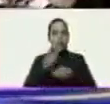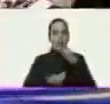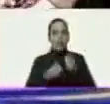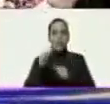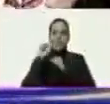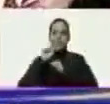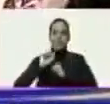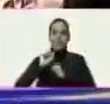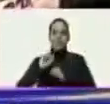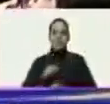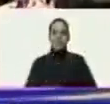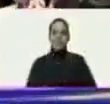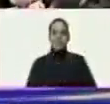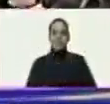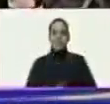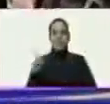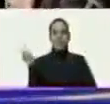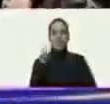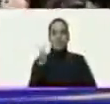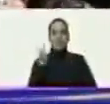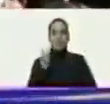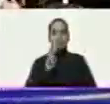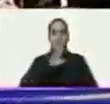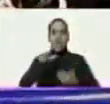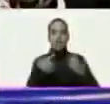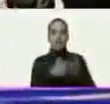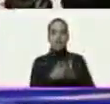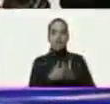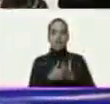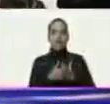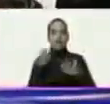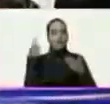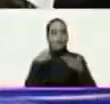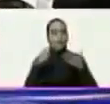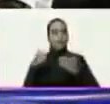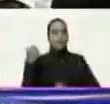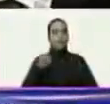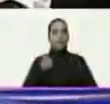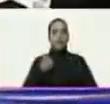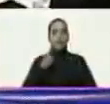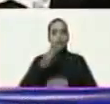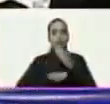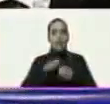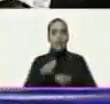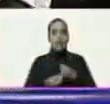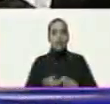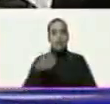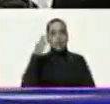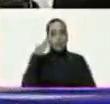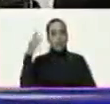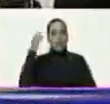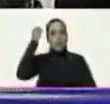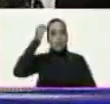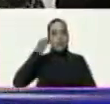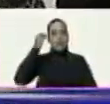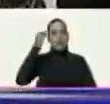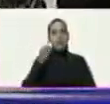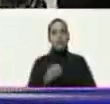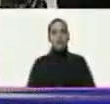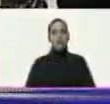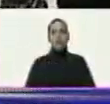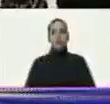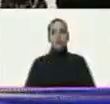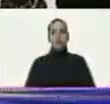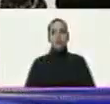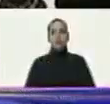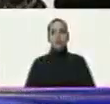resistencia de Venezuela en todos sus aspectos, en este sentido también en el imaginario y en el pensamiento. ¿No?